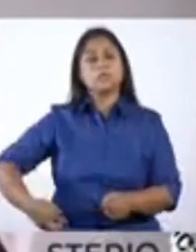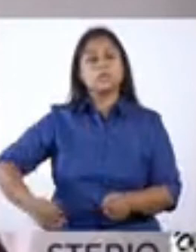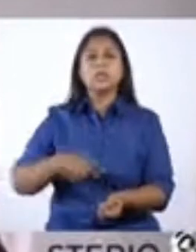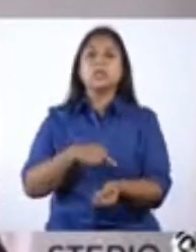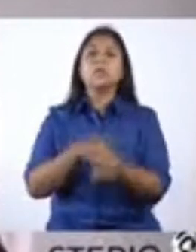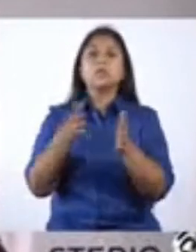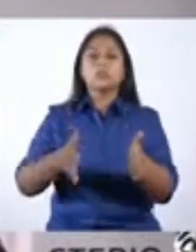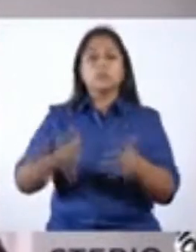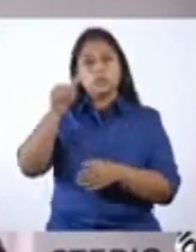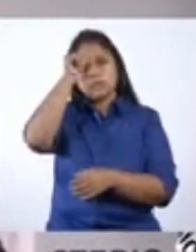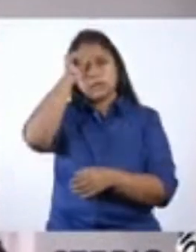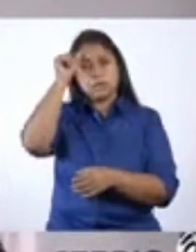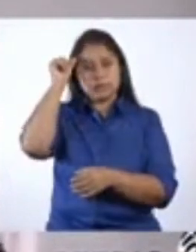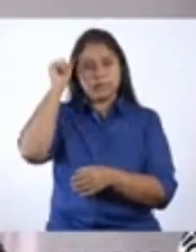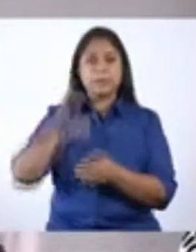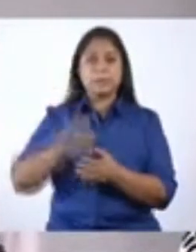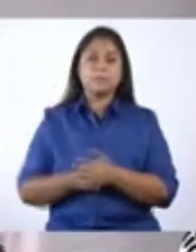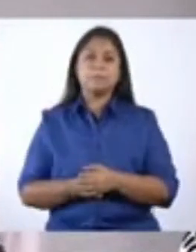Alejandro Yamatei.